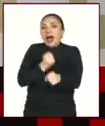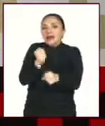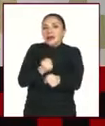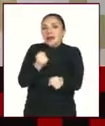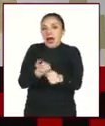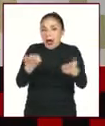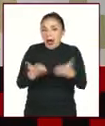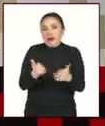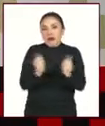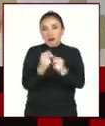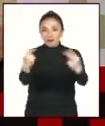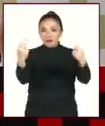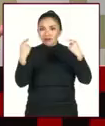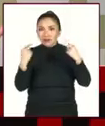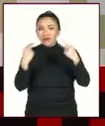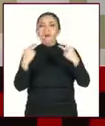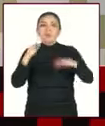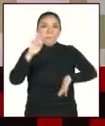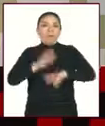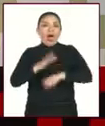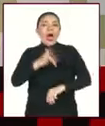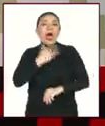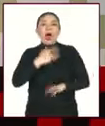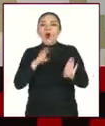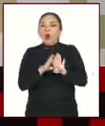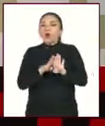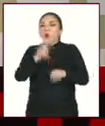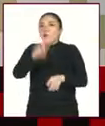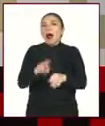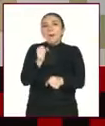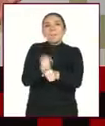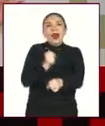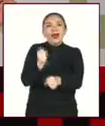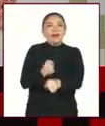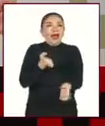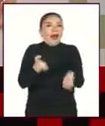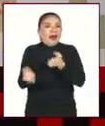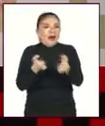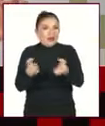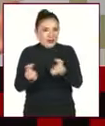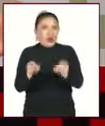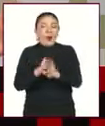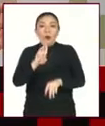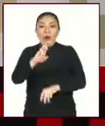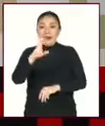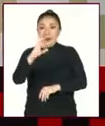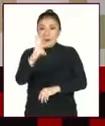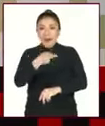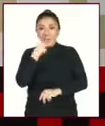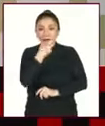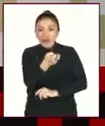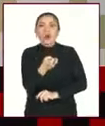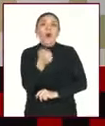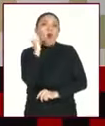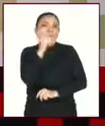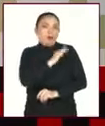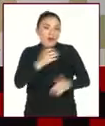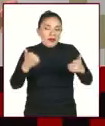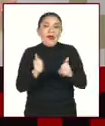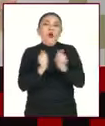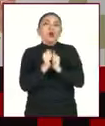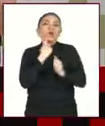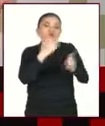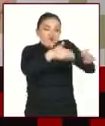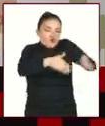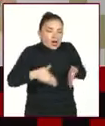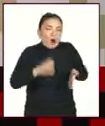acciones con ustedes y que pueda ser un poquito más vivencial en ciertos casos. Sobre todo esto del RCP estaría muy bueno poderlo realizar con un maniquí o una